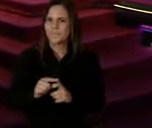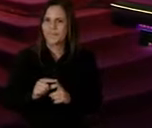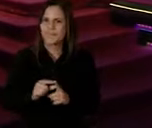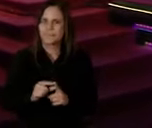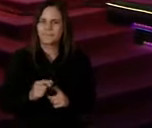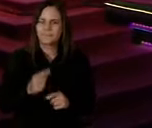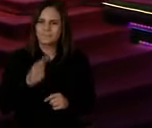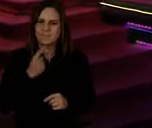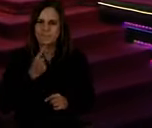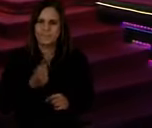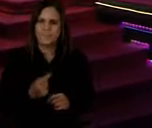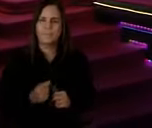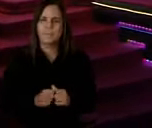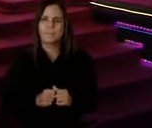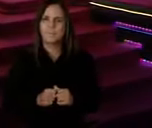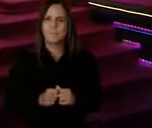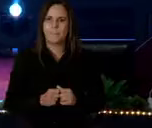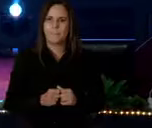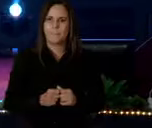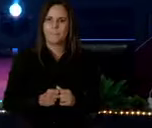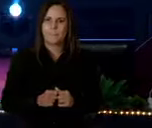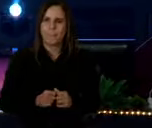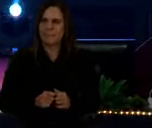nos habla en el